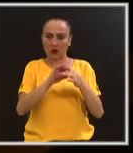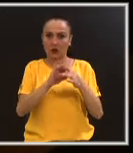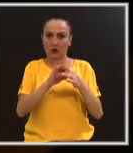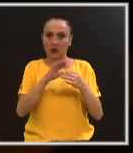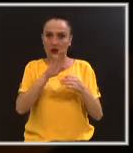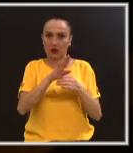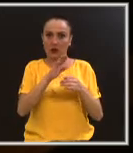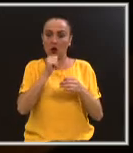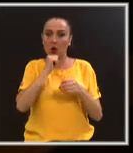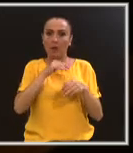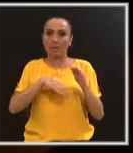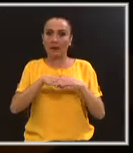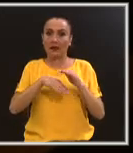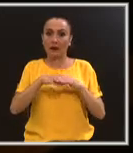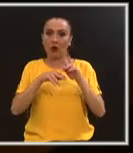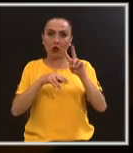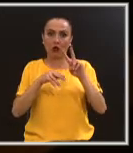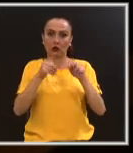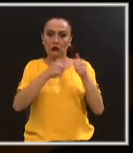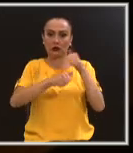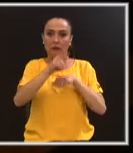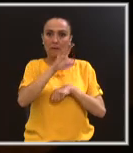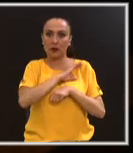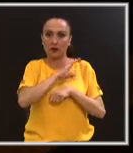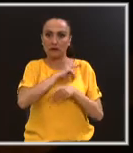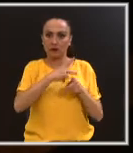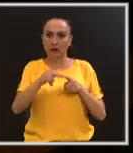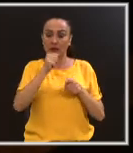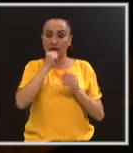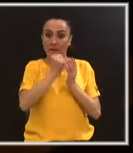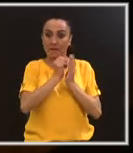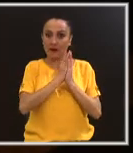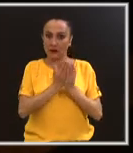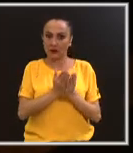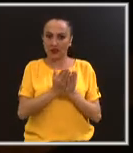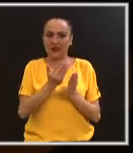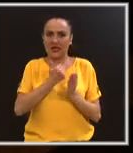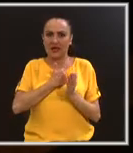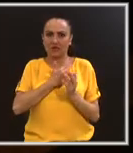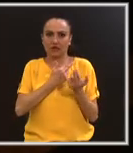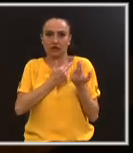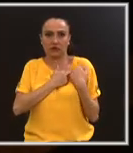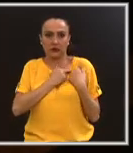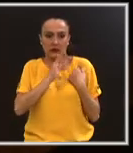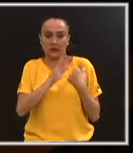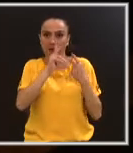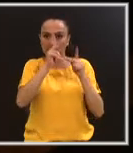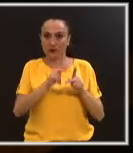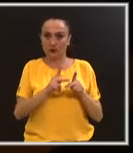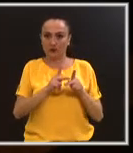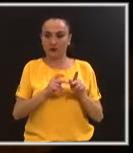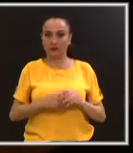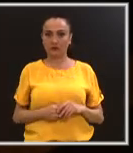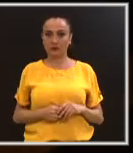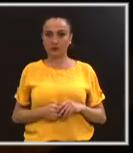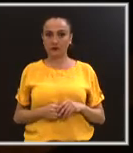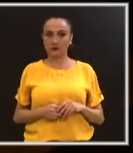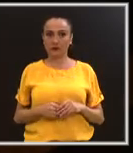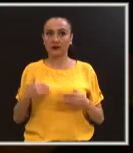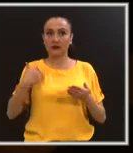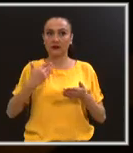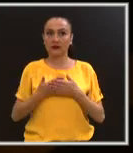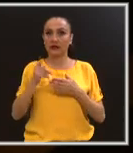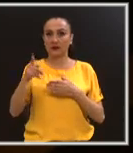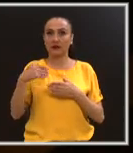menos o mínimo dos agentes de la policía profesional de migración que tienen que encargarse de que esta persona efectivamente llegue a